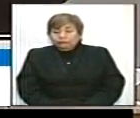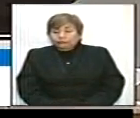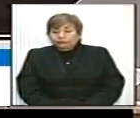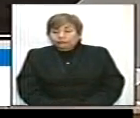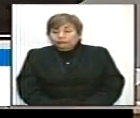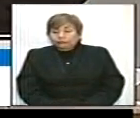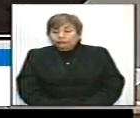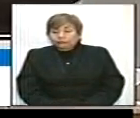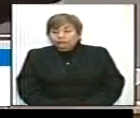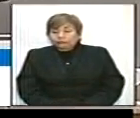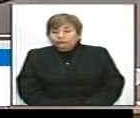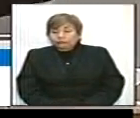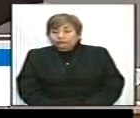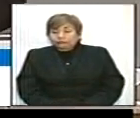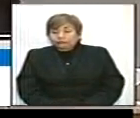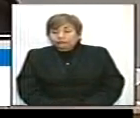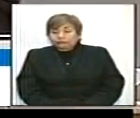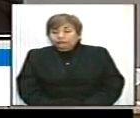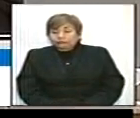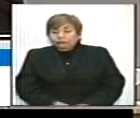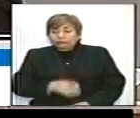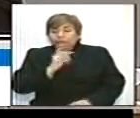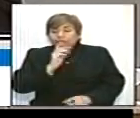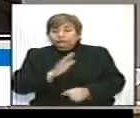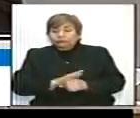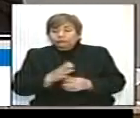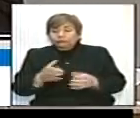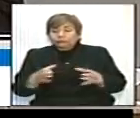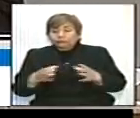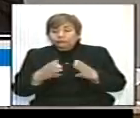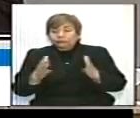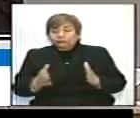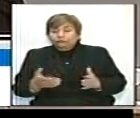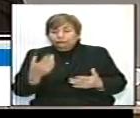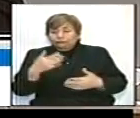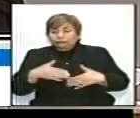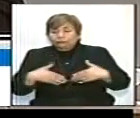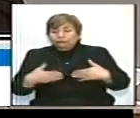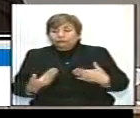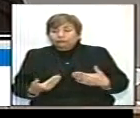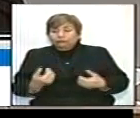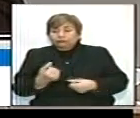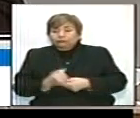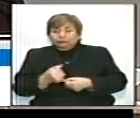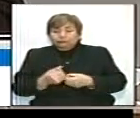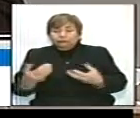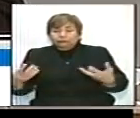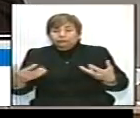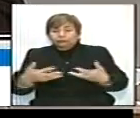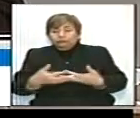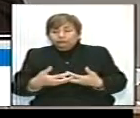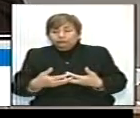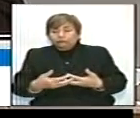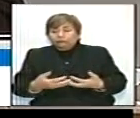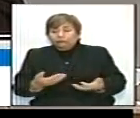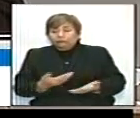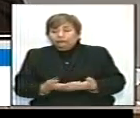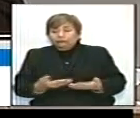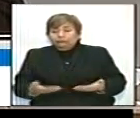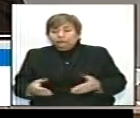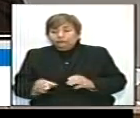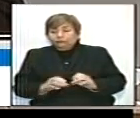nos comprometemos desde el Congreso de la República para poder trabajar conjuntamente en la